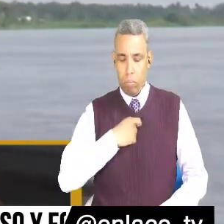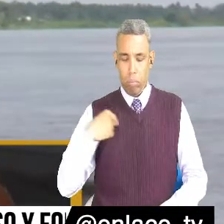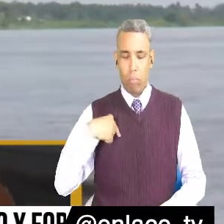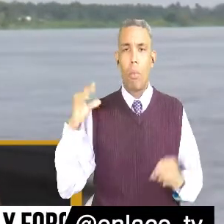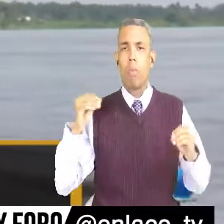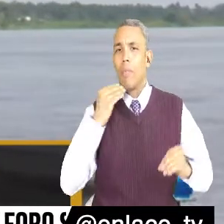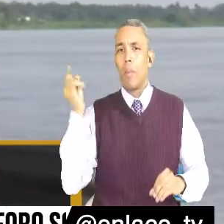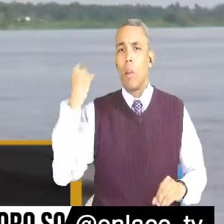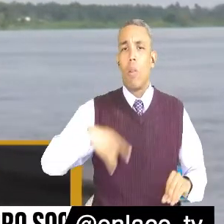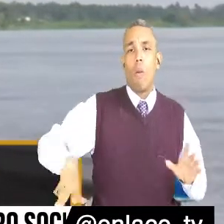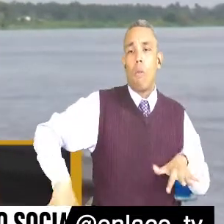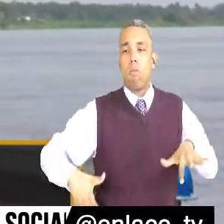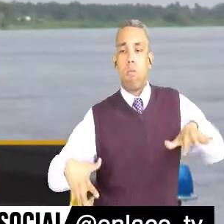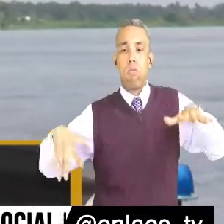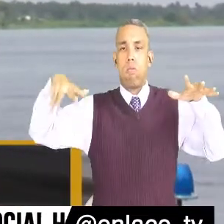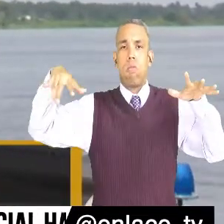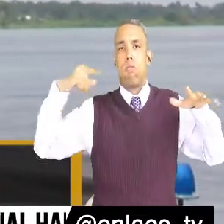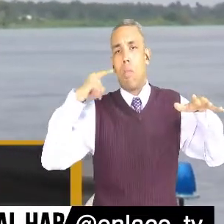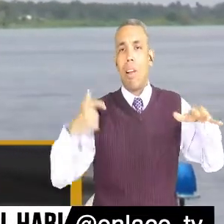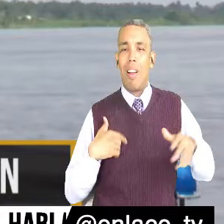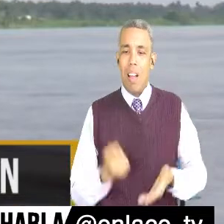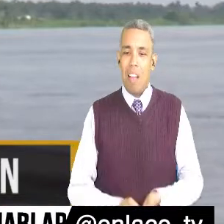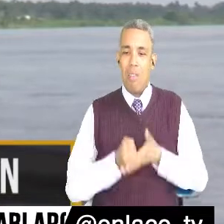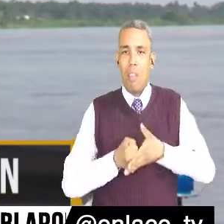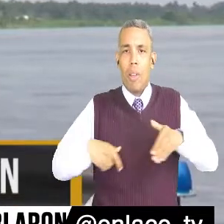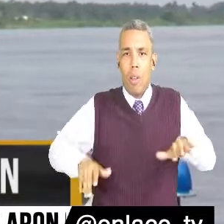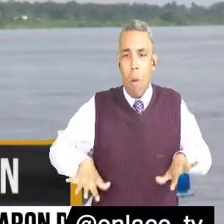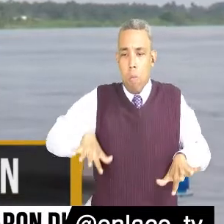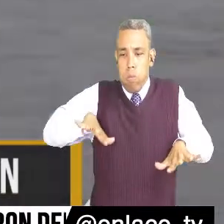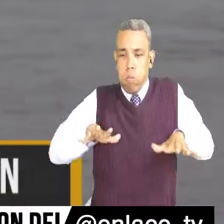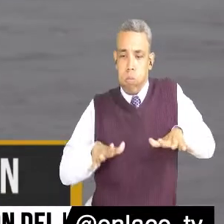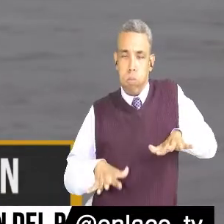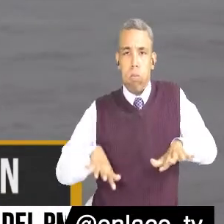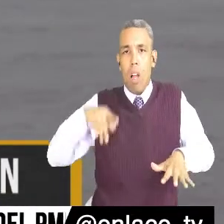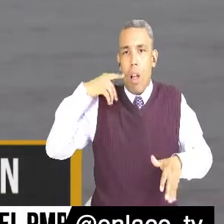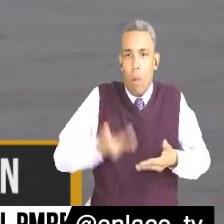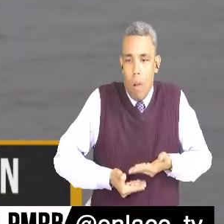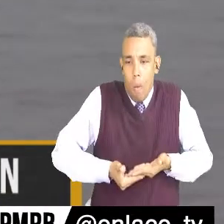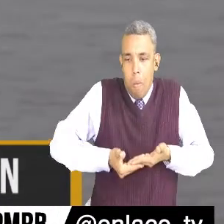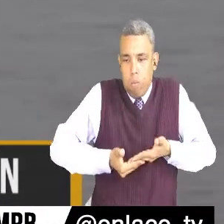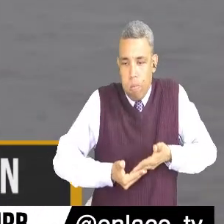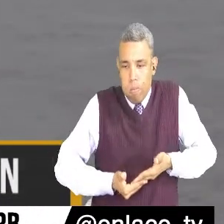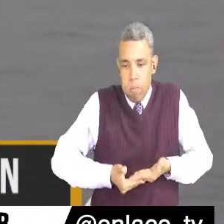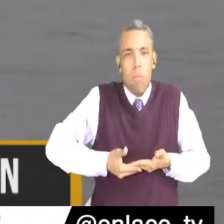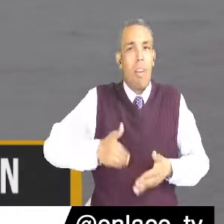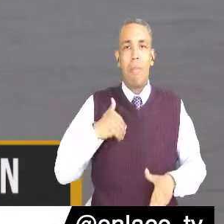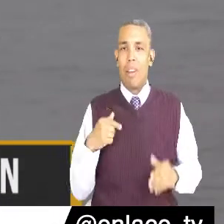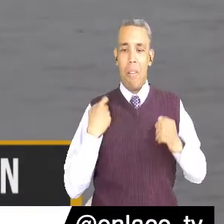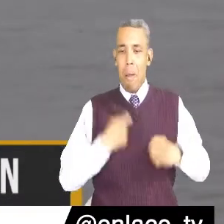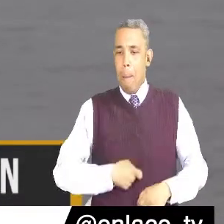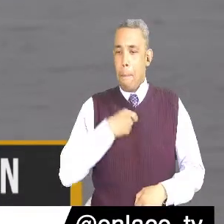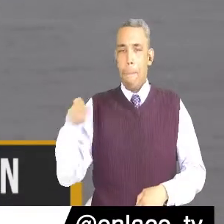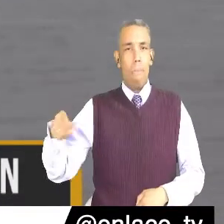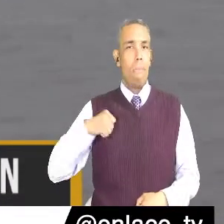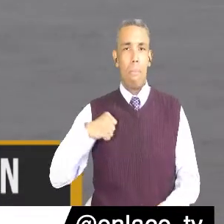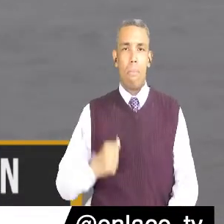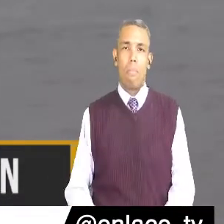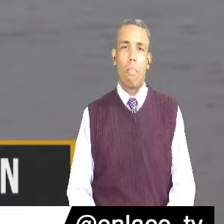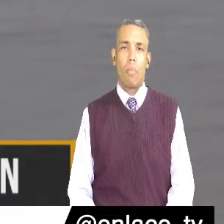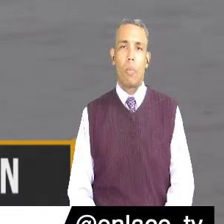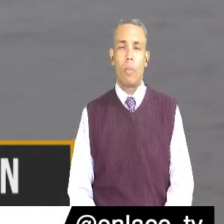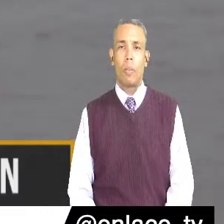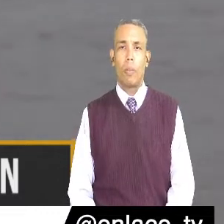ellos puedan con los mismos salvavidas aferrarse a ellos, pero en este caso no llevaban nada. La Defensa Civil, los bomberos, la Armada